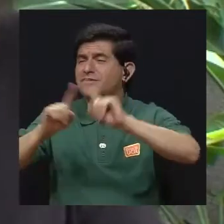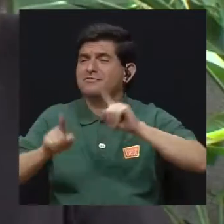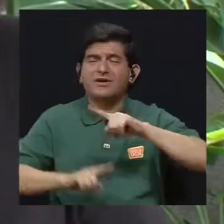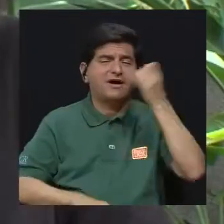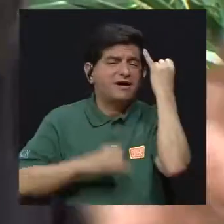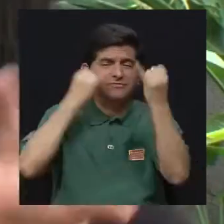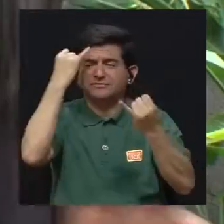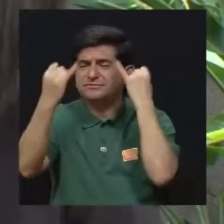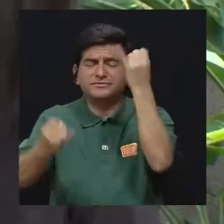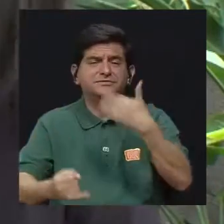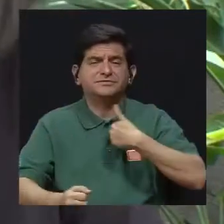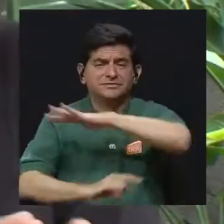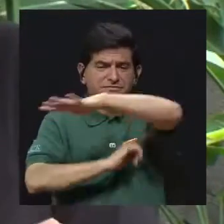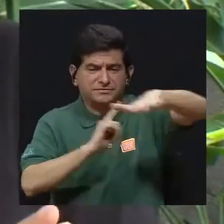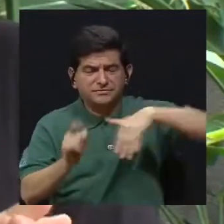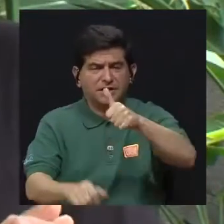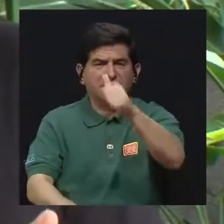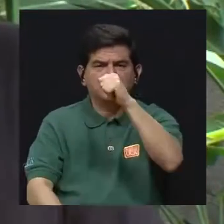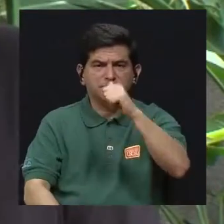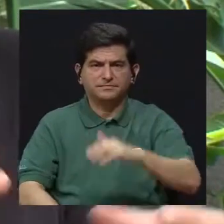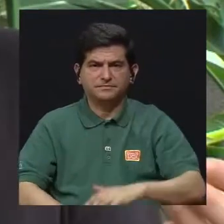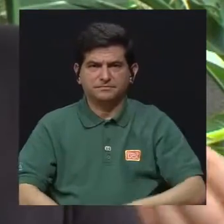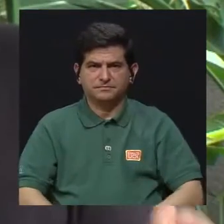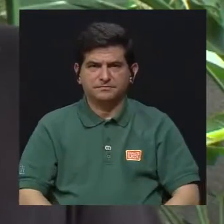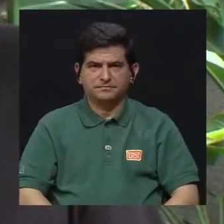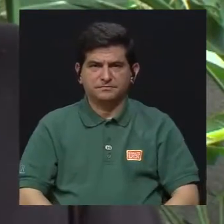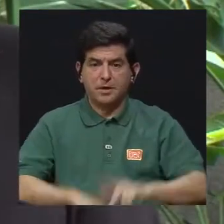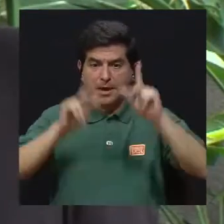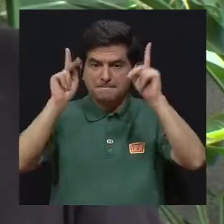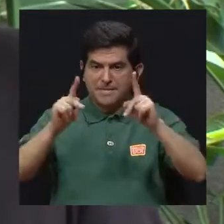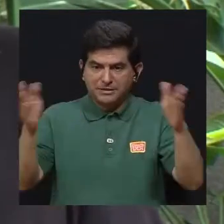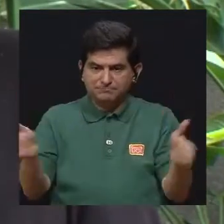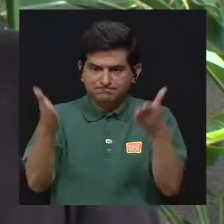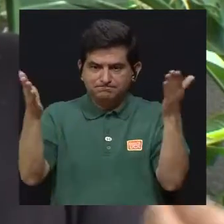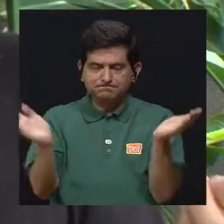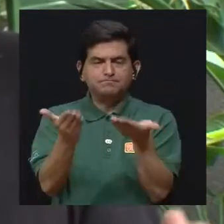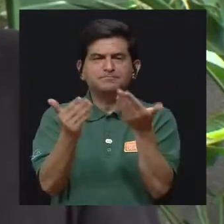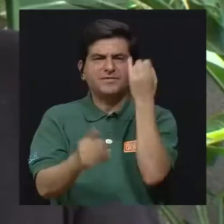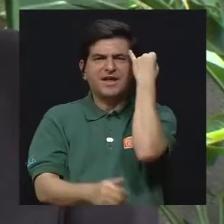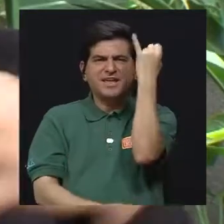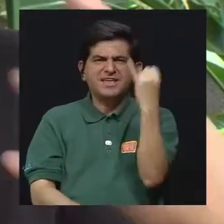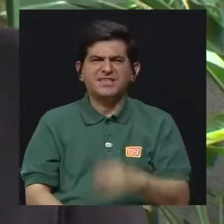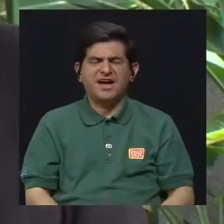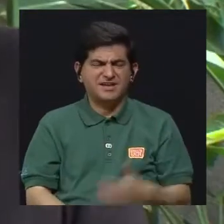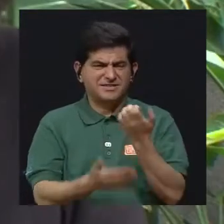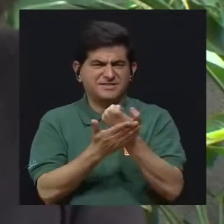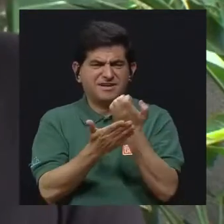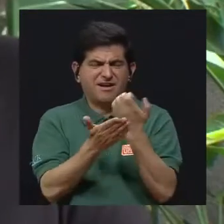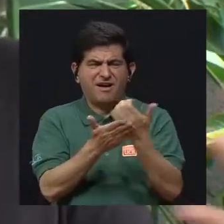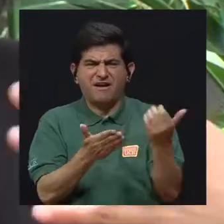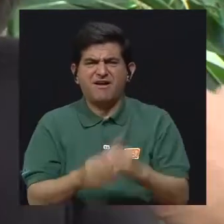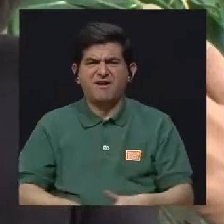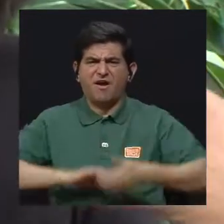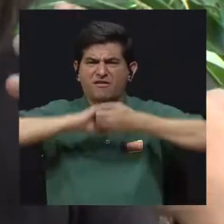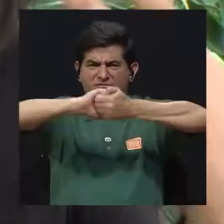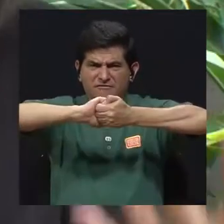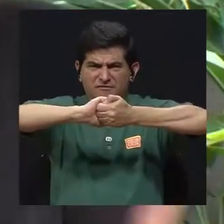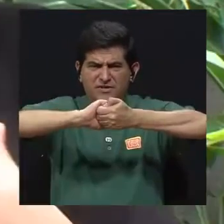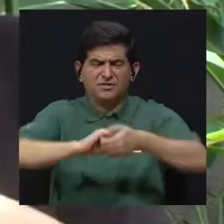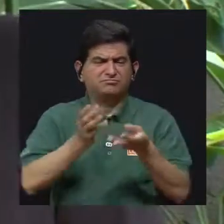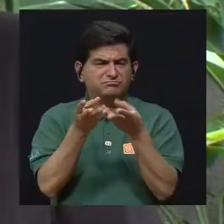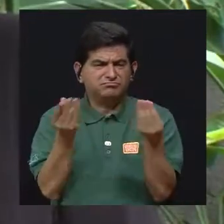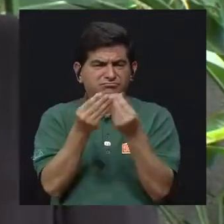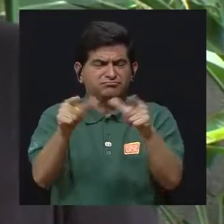de iniciativas que están alrededor del agua, gente promoviendo iniciativas de economía solidaria,